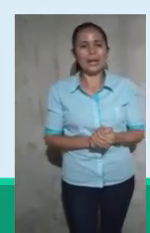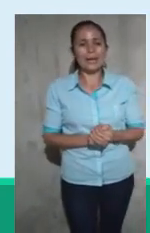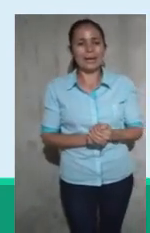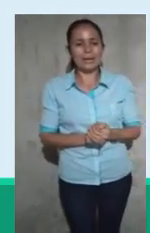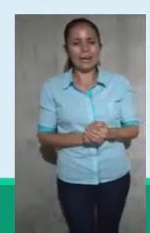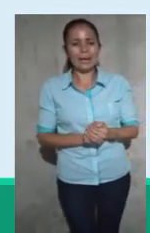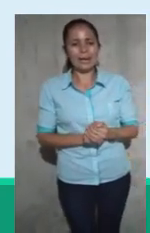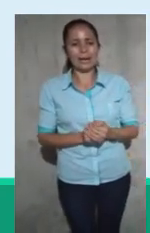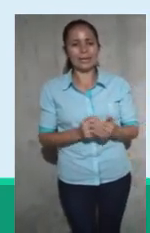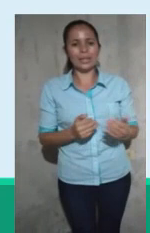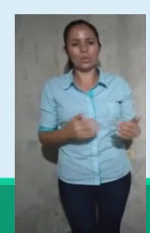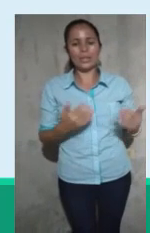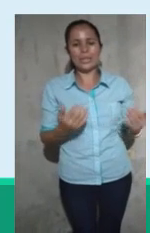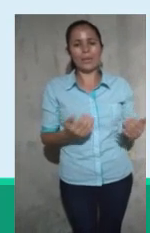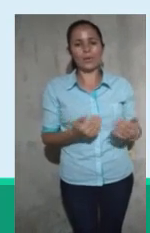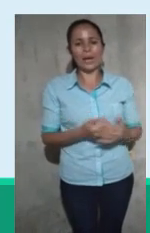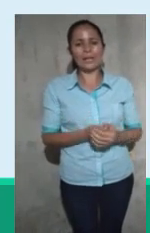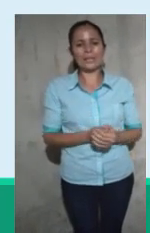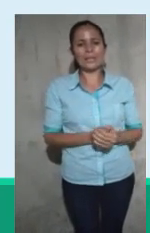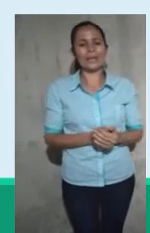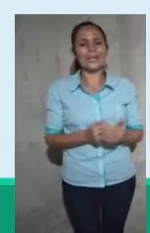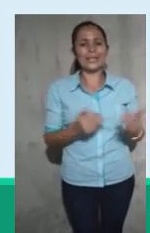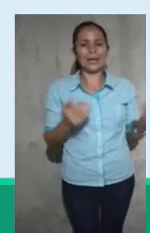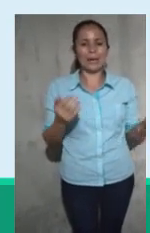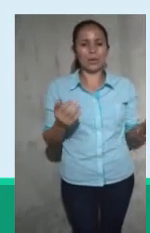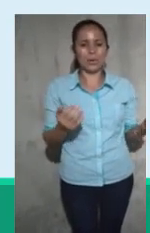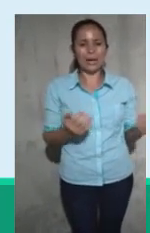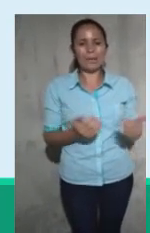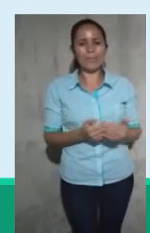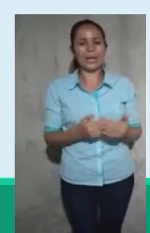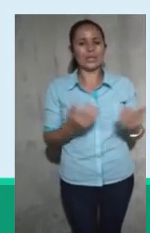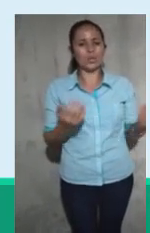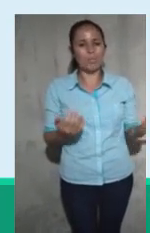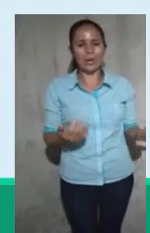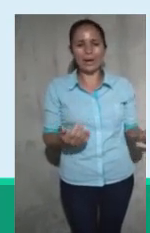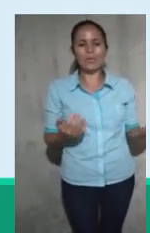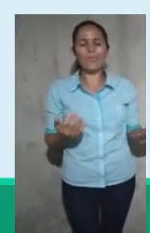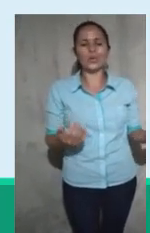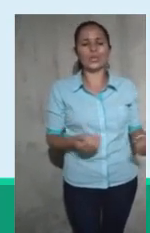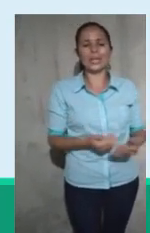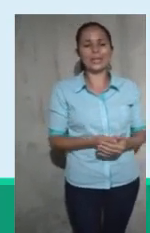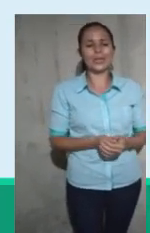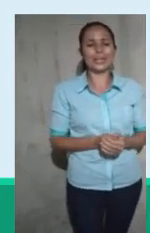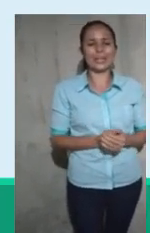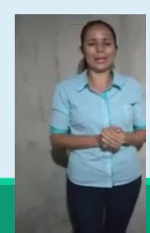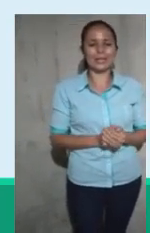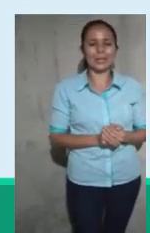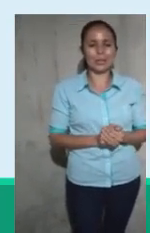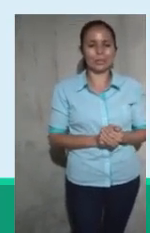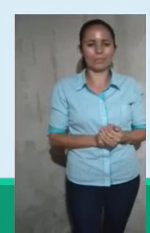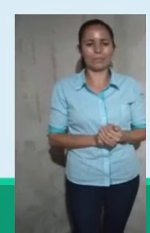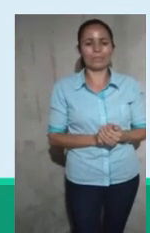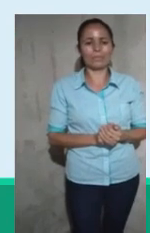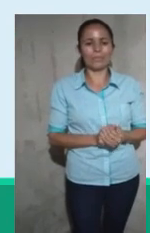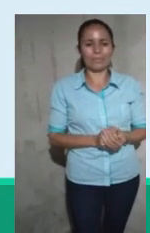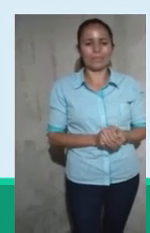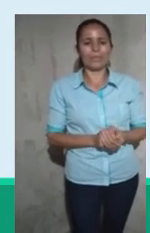dos. ¿Qué actitudes laborales tienes que valorar para superar un proceso de